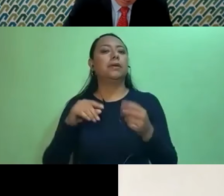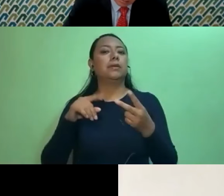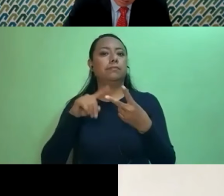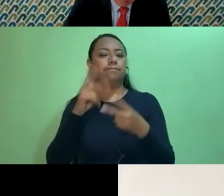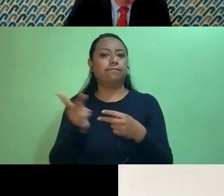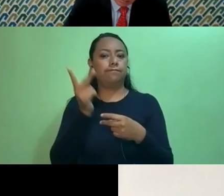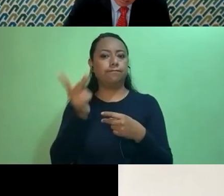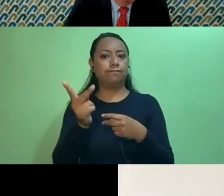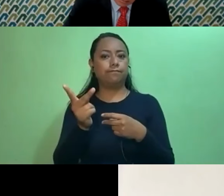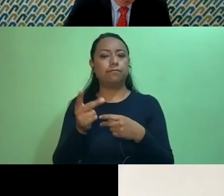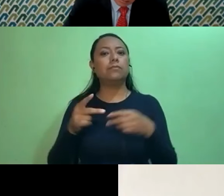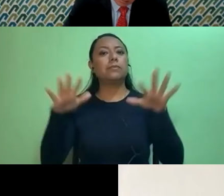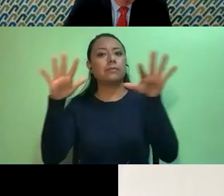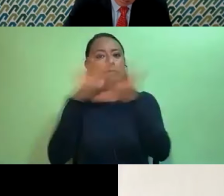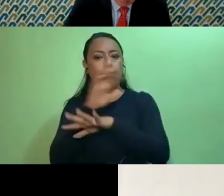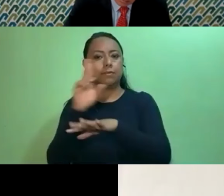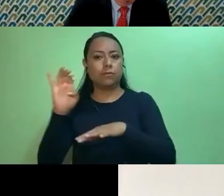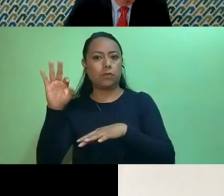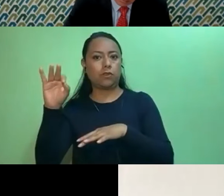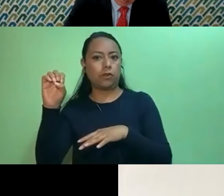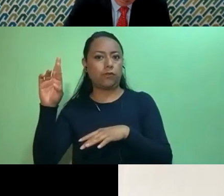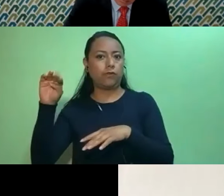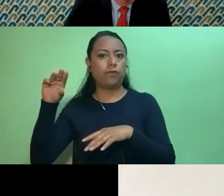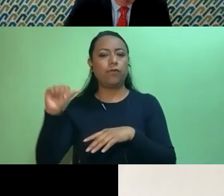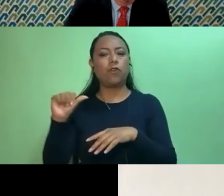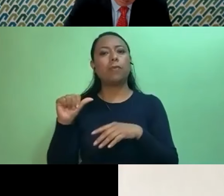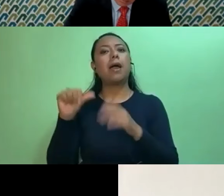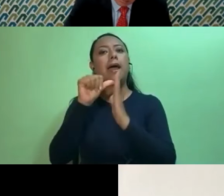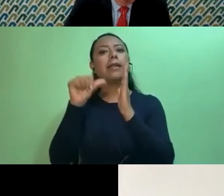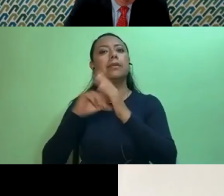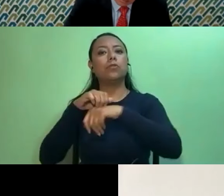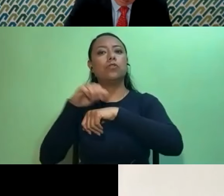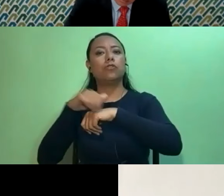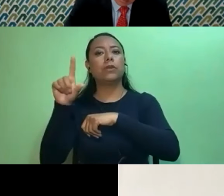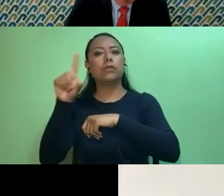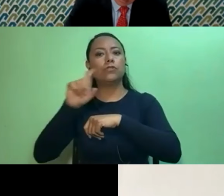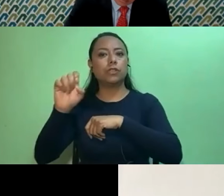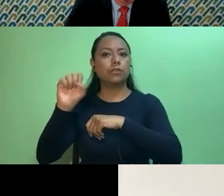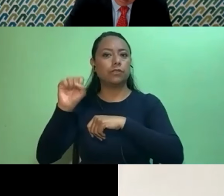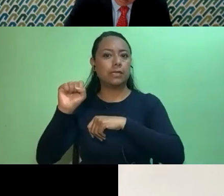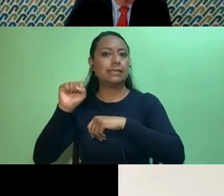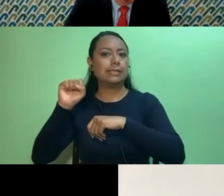reforma al artículo 160 en materia de impuestos sobre la tenencia vehicular.